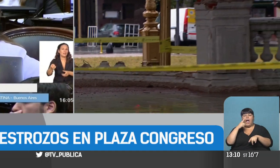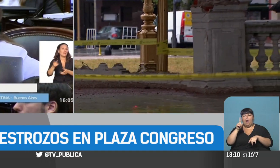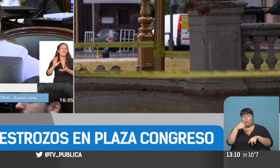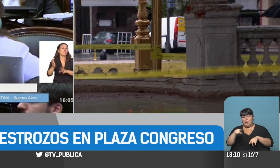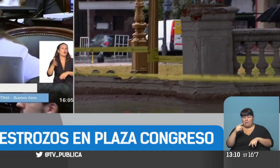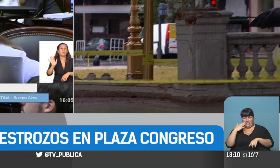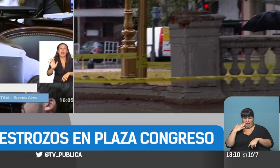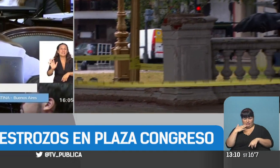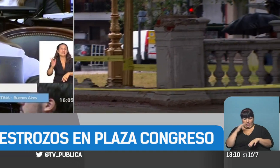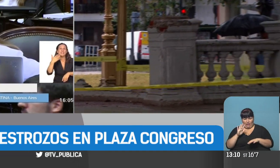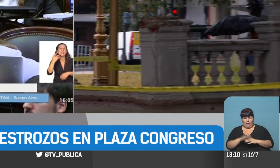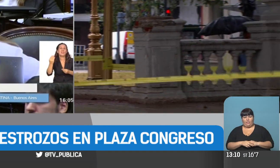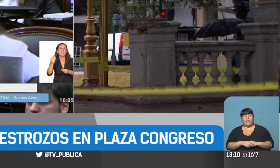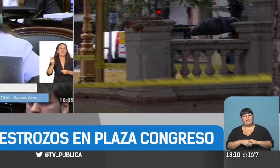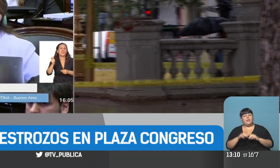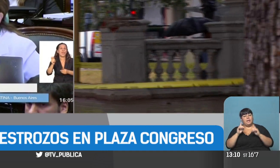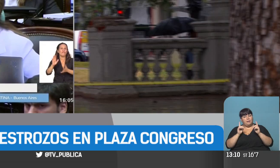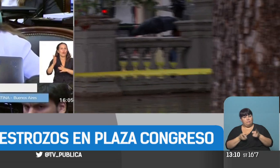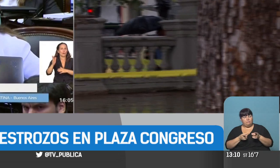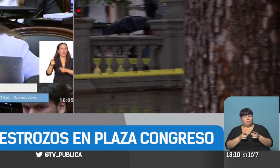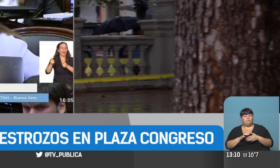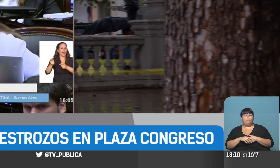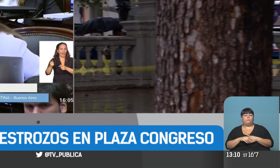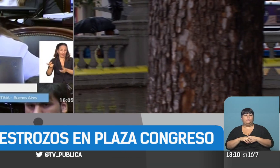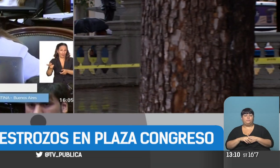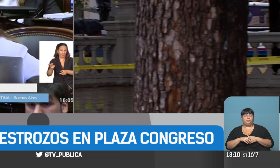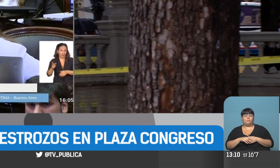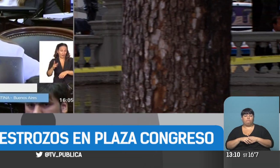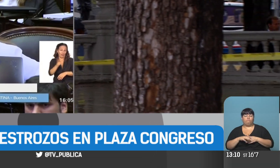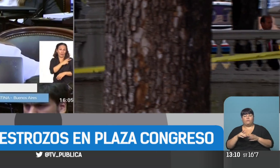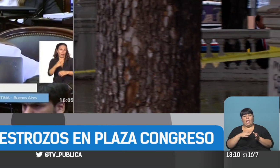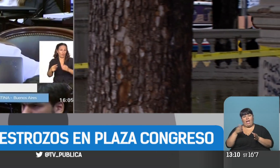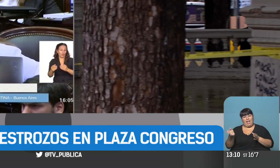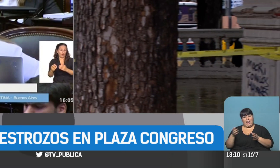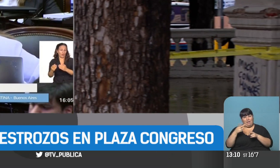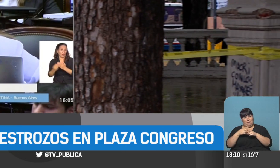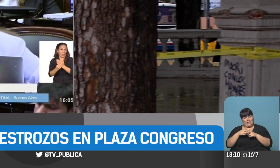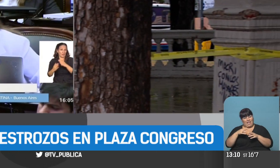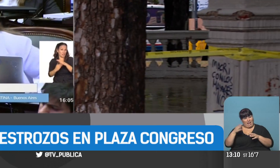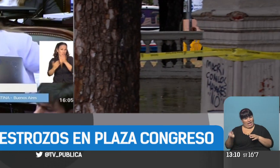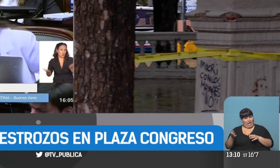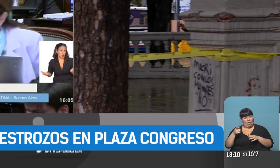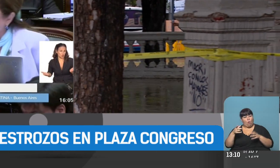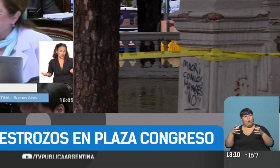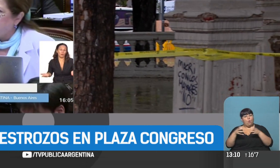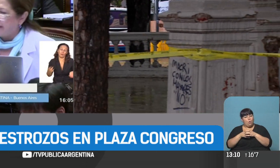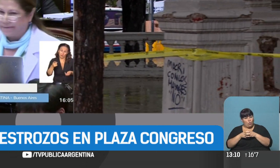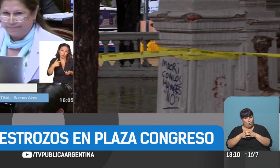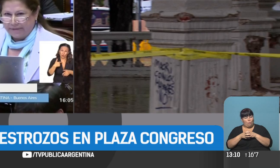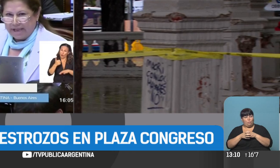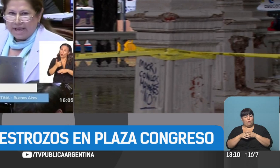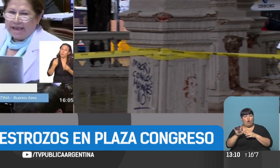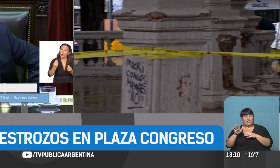13:30 horas, cuando en un costado de la plaza, una de las agrupaciones que se